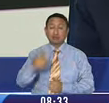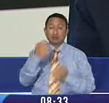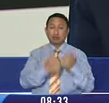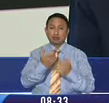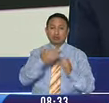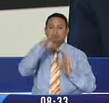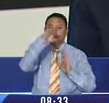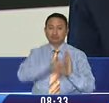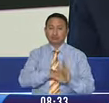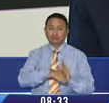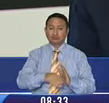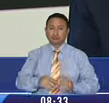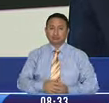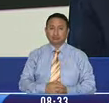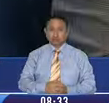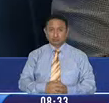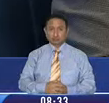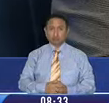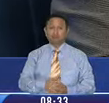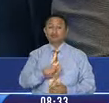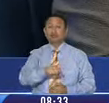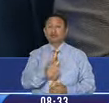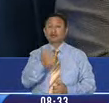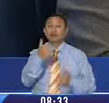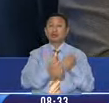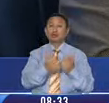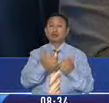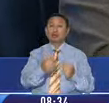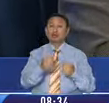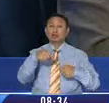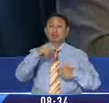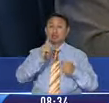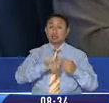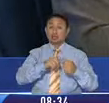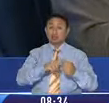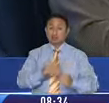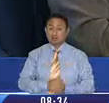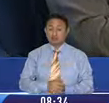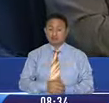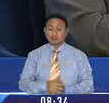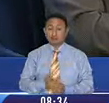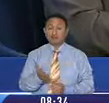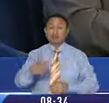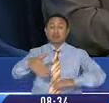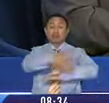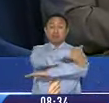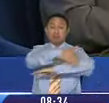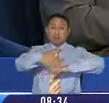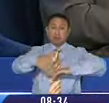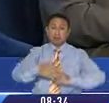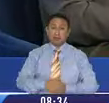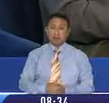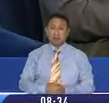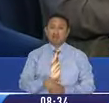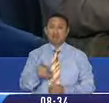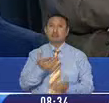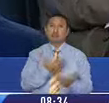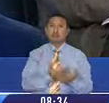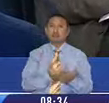de delincuencia, esta ola de inseguridad que existe. Otro problema grave que tiene Quito, hablando de la seguridad, vamos a la vialidad, en la vialidad que